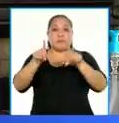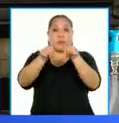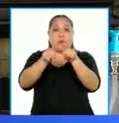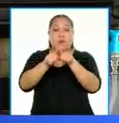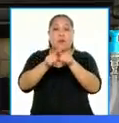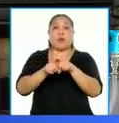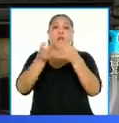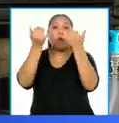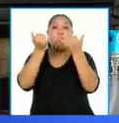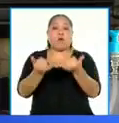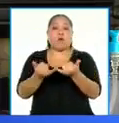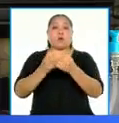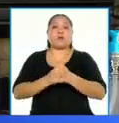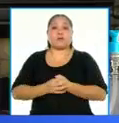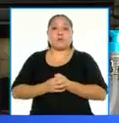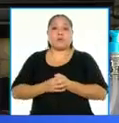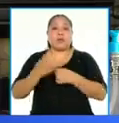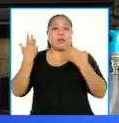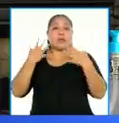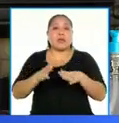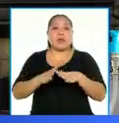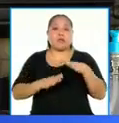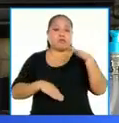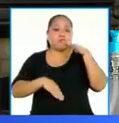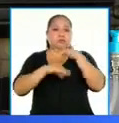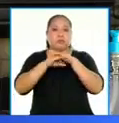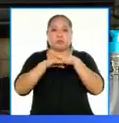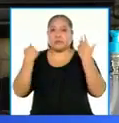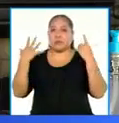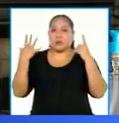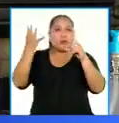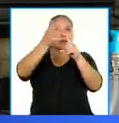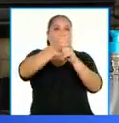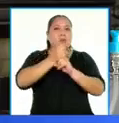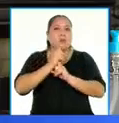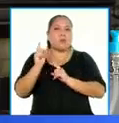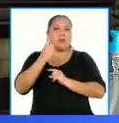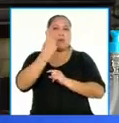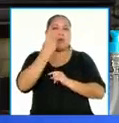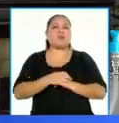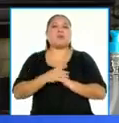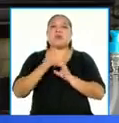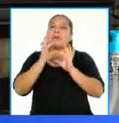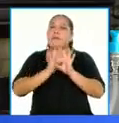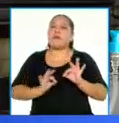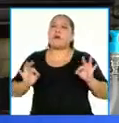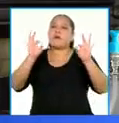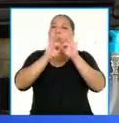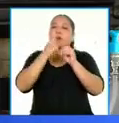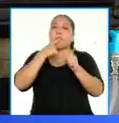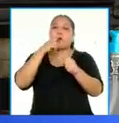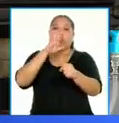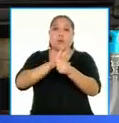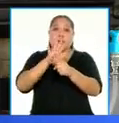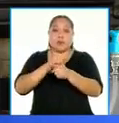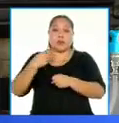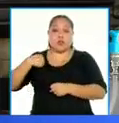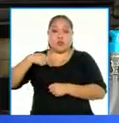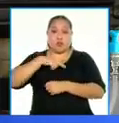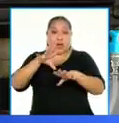Igualmente, el día de hoy se ha cumplido con uno de los primeros y muy importantes compromisos que asumimos